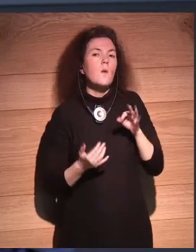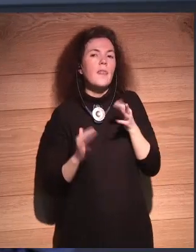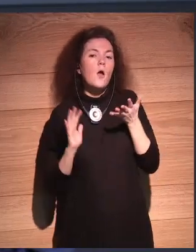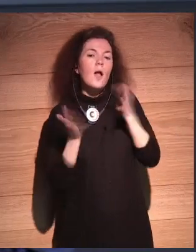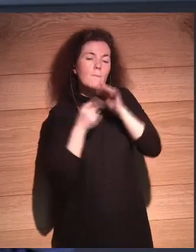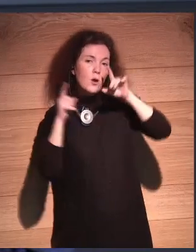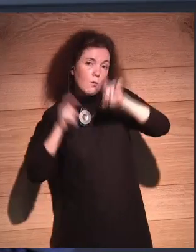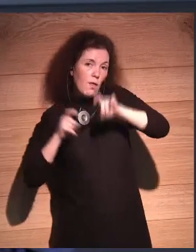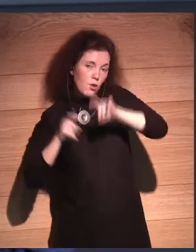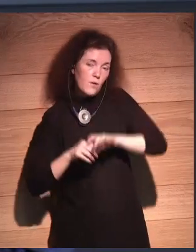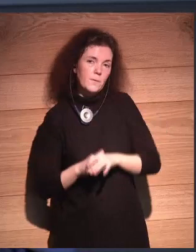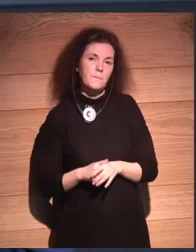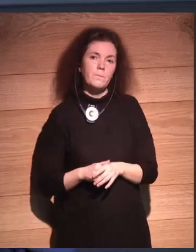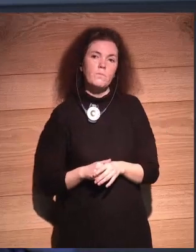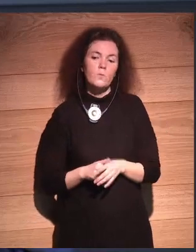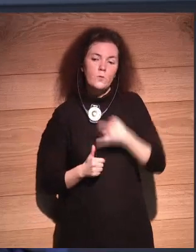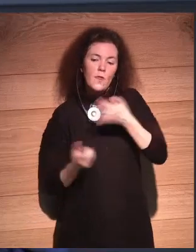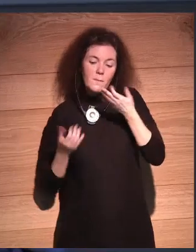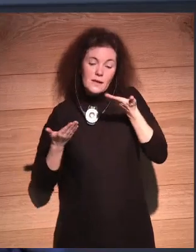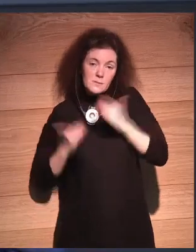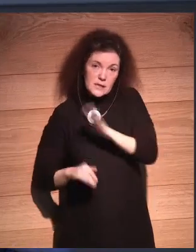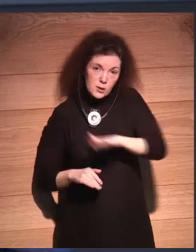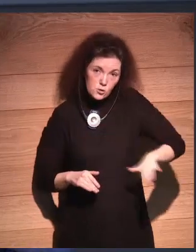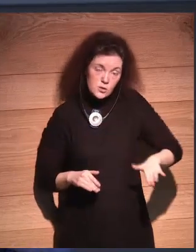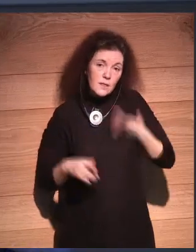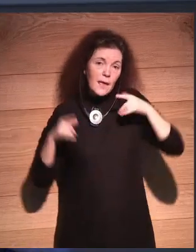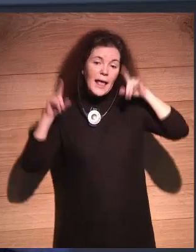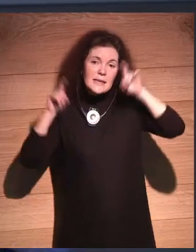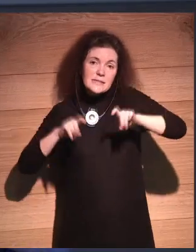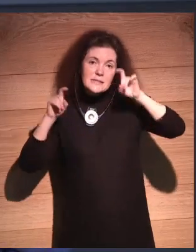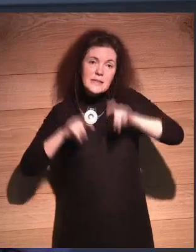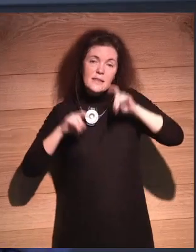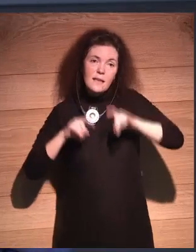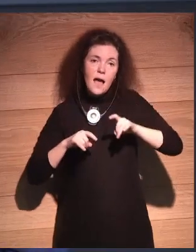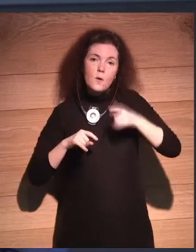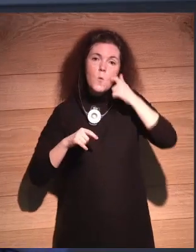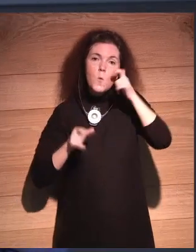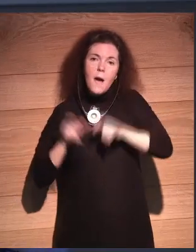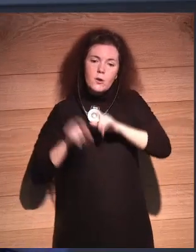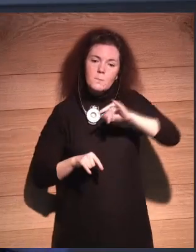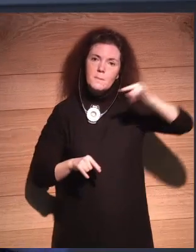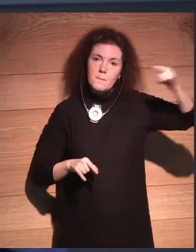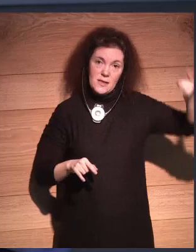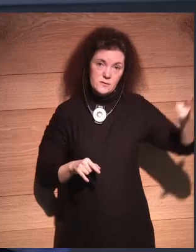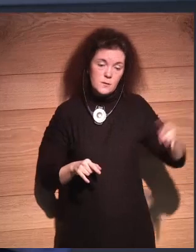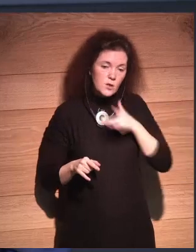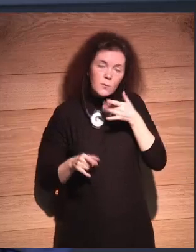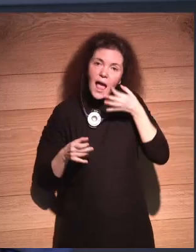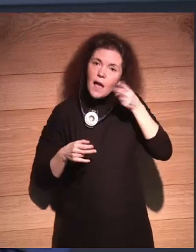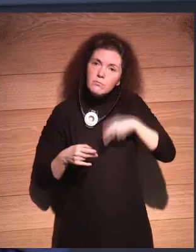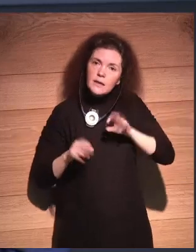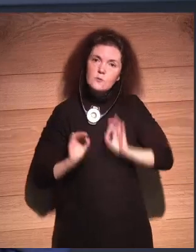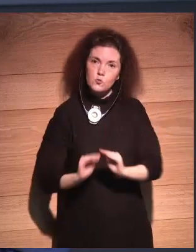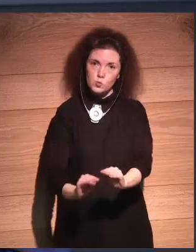con la educación. Tenemos que enseñar a nuestros hijos a ser exponencialmente humanos, porque eso es lo que tienen.